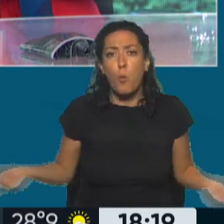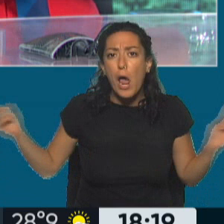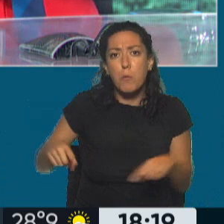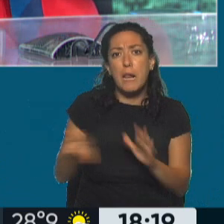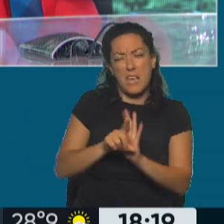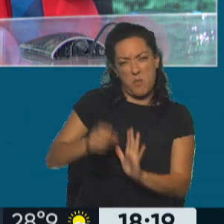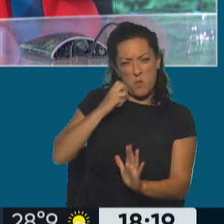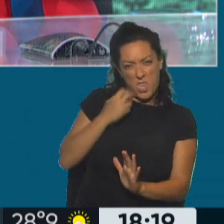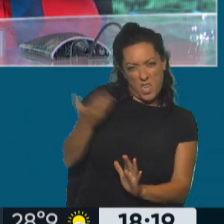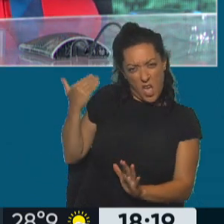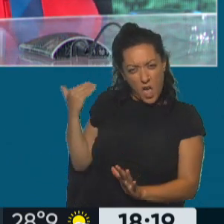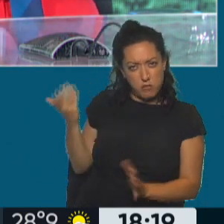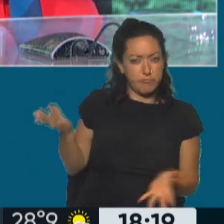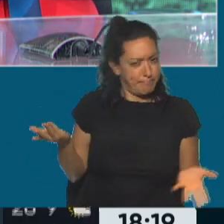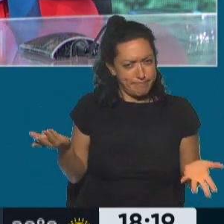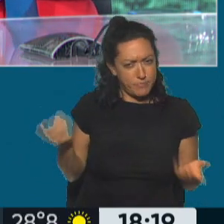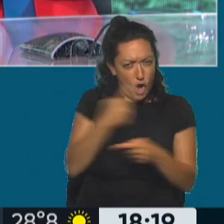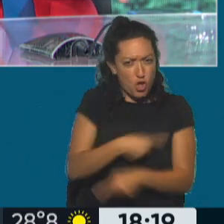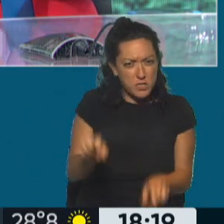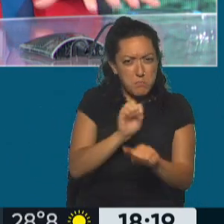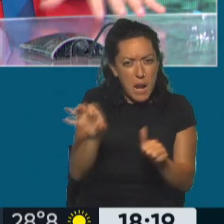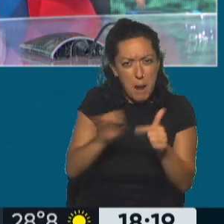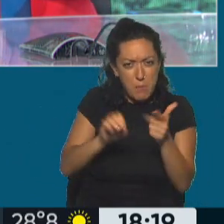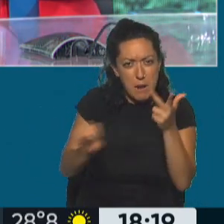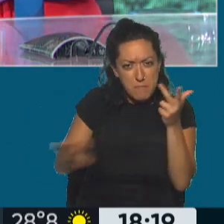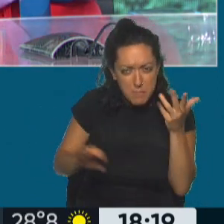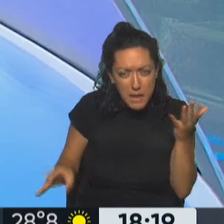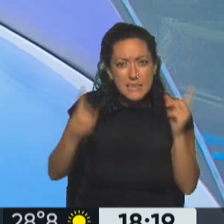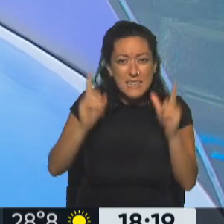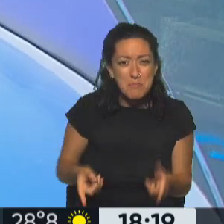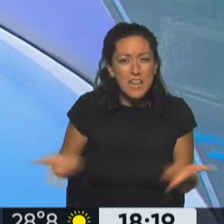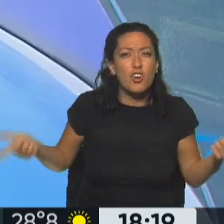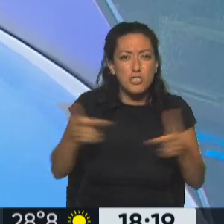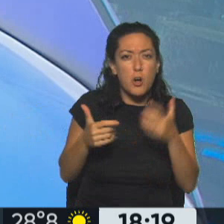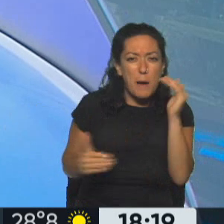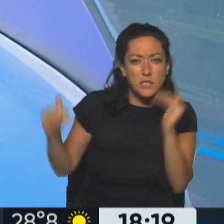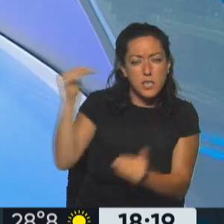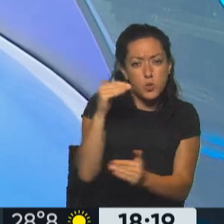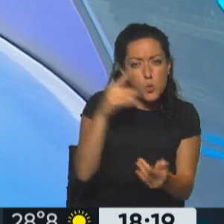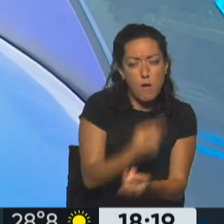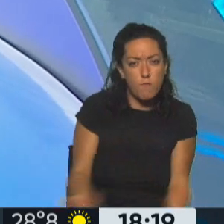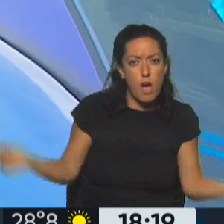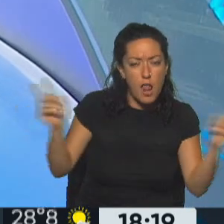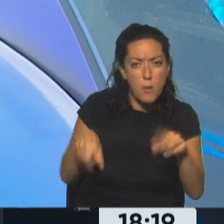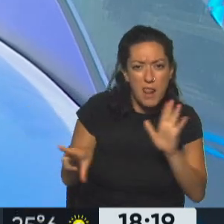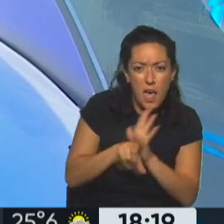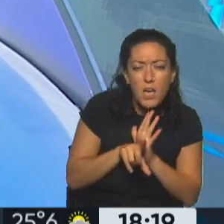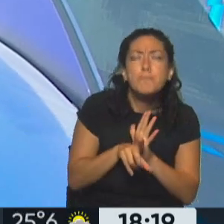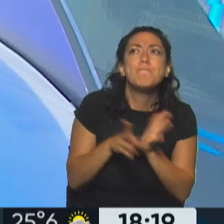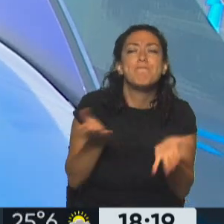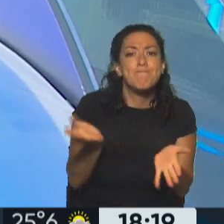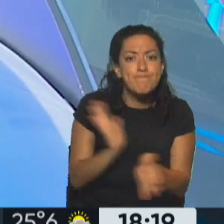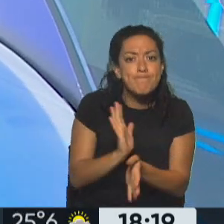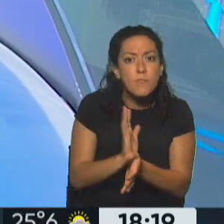años. Bueno, muchísimas irregularidades, y esa ley del Consejo de la Magistratura que resucitó lo dispone